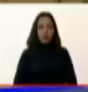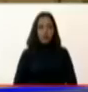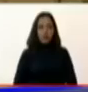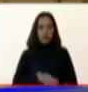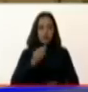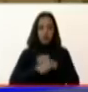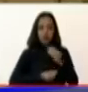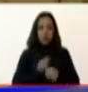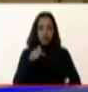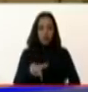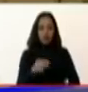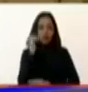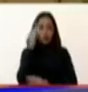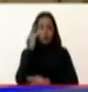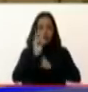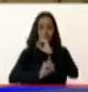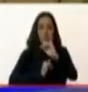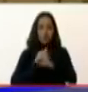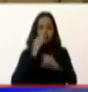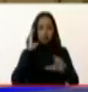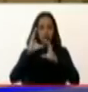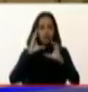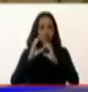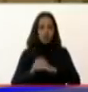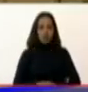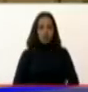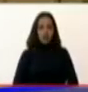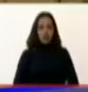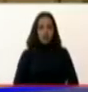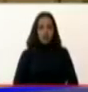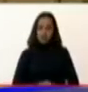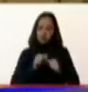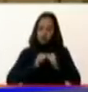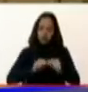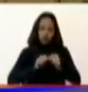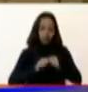instalar este Congreso Internacional de la Comunicación en sesión permanente.